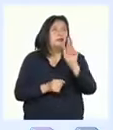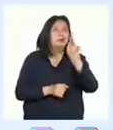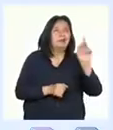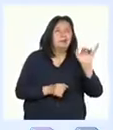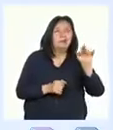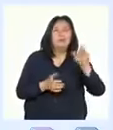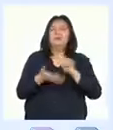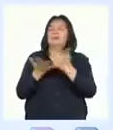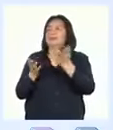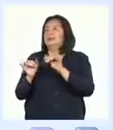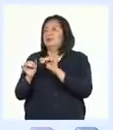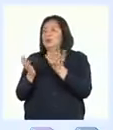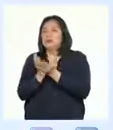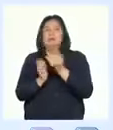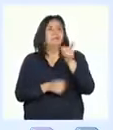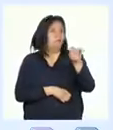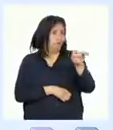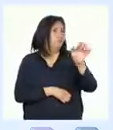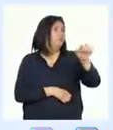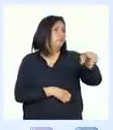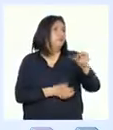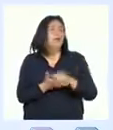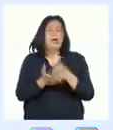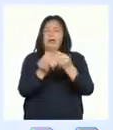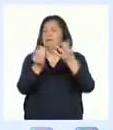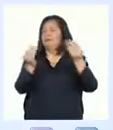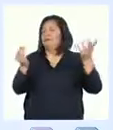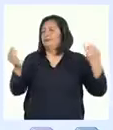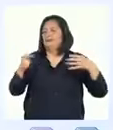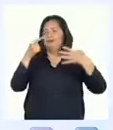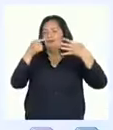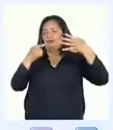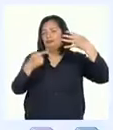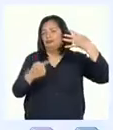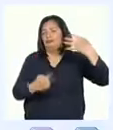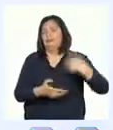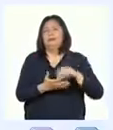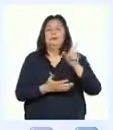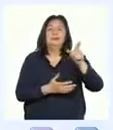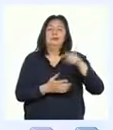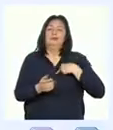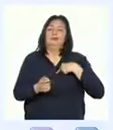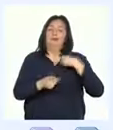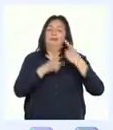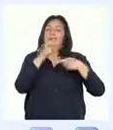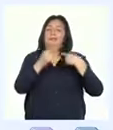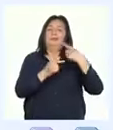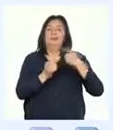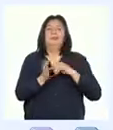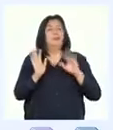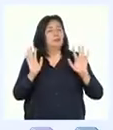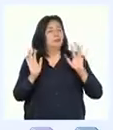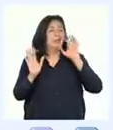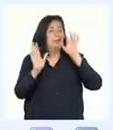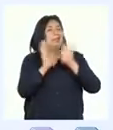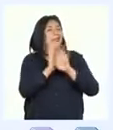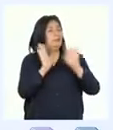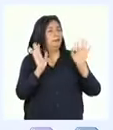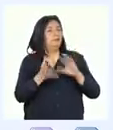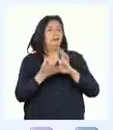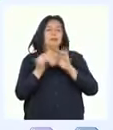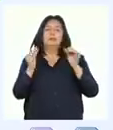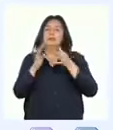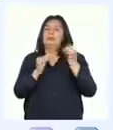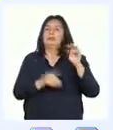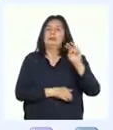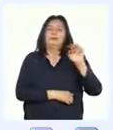es. Y así como en esos casos, hay muchos otros. Déjenme contarles, a manera de ejemplo, la